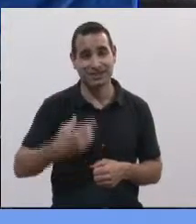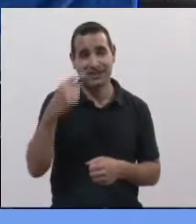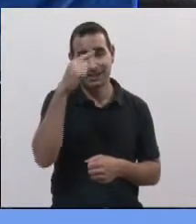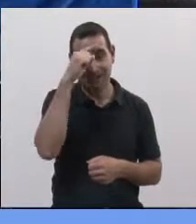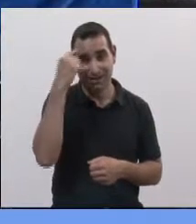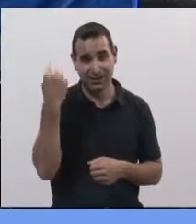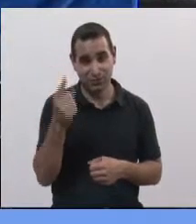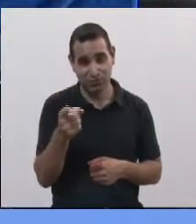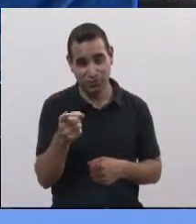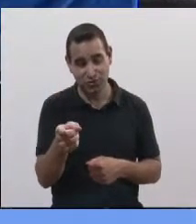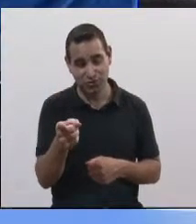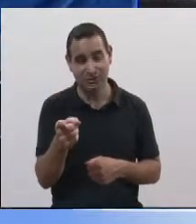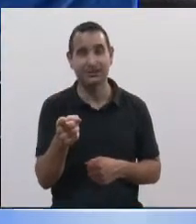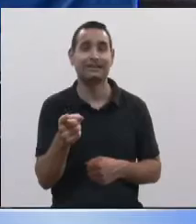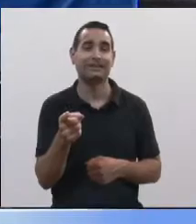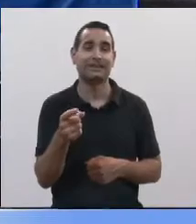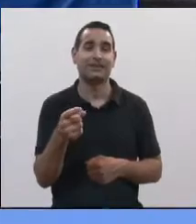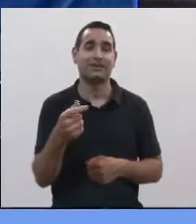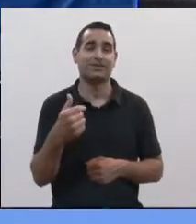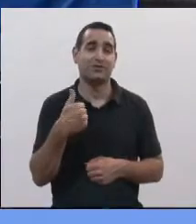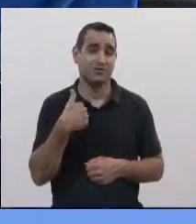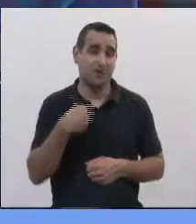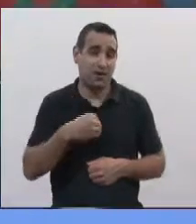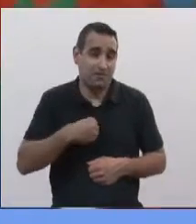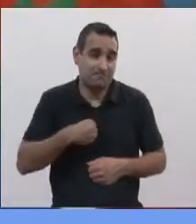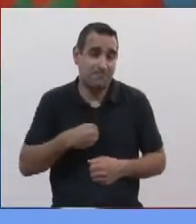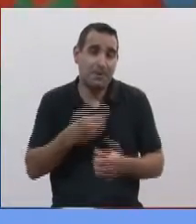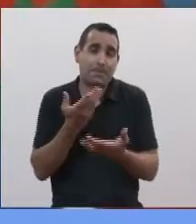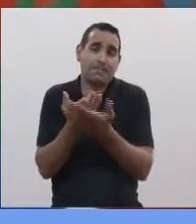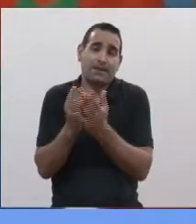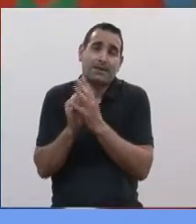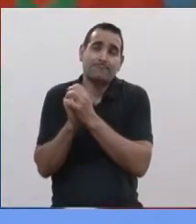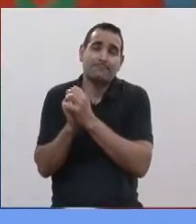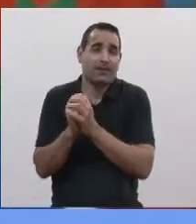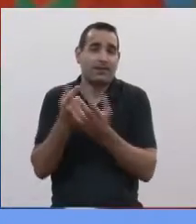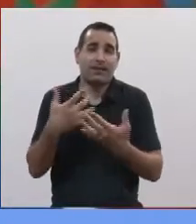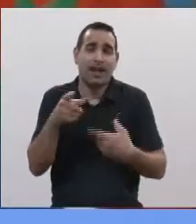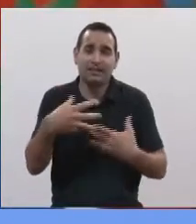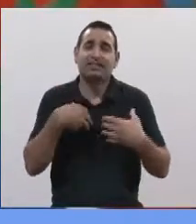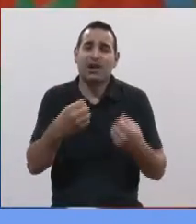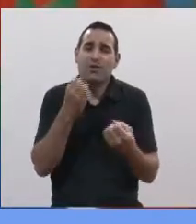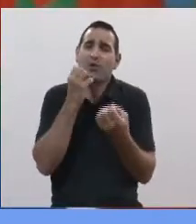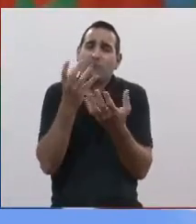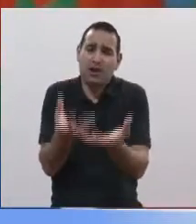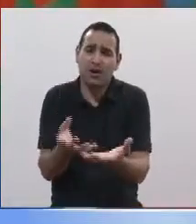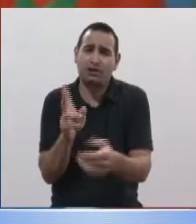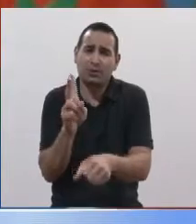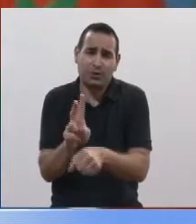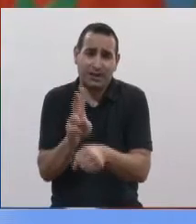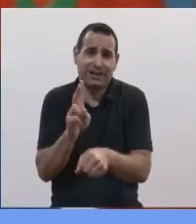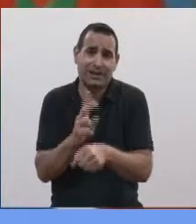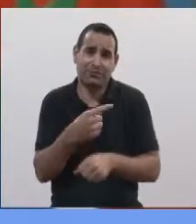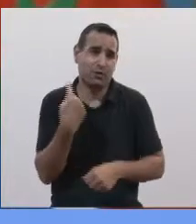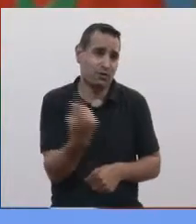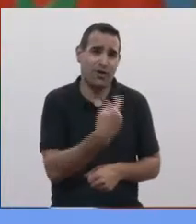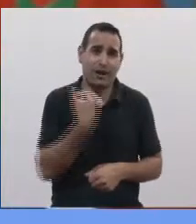Nación, pidiendo desde mi credo por la salud, que se encuentre bien y que se cuide por el bien de